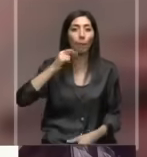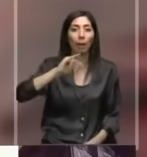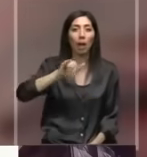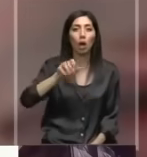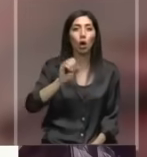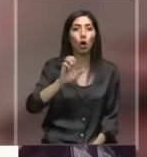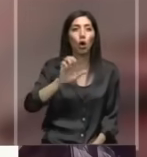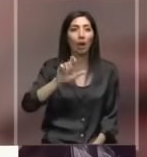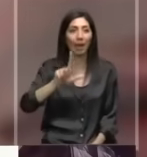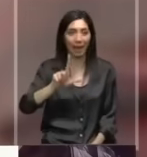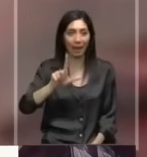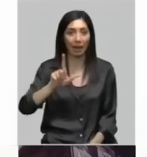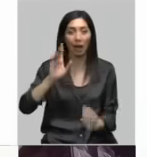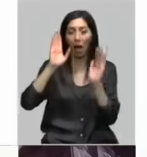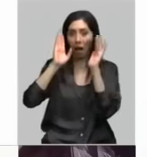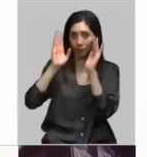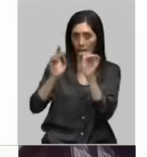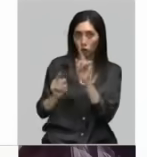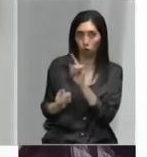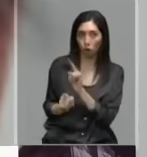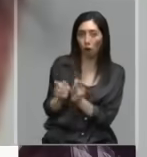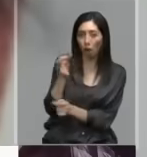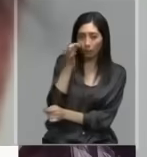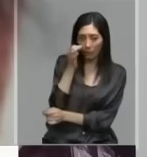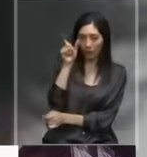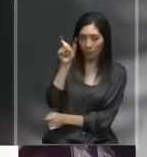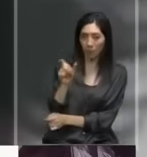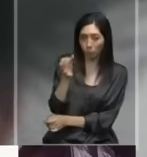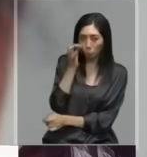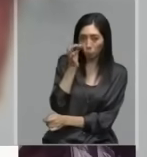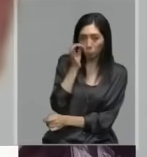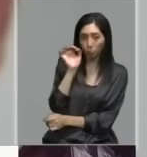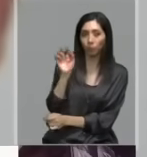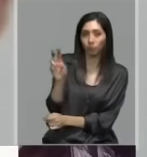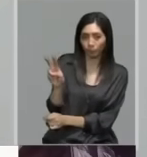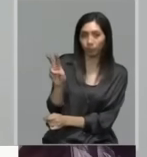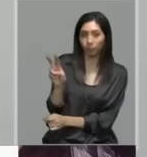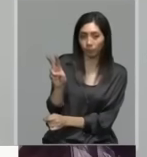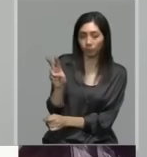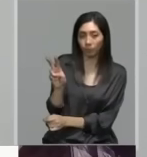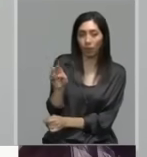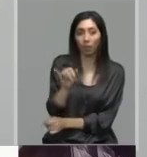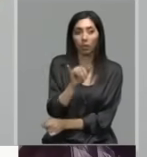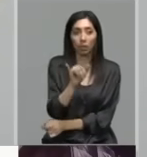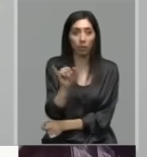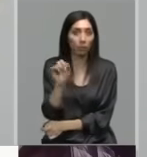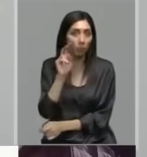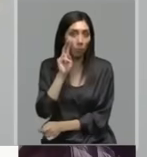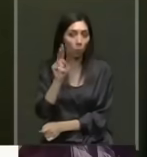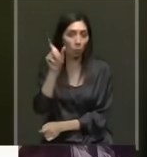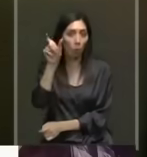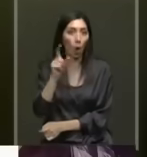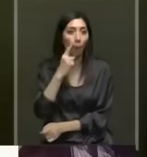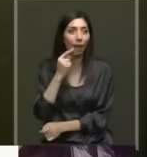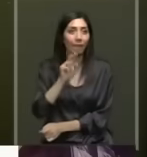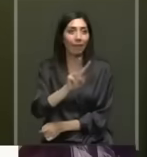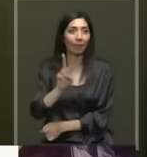Borne. Ponga atención, obsérvelo atentamente antes de escuchar una particularidad de este hombre de 22